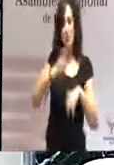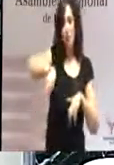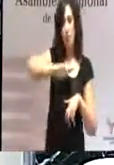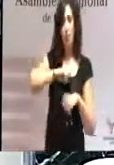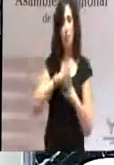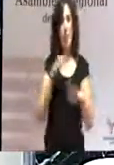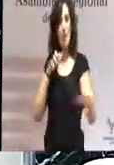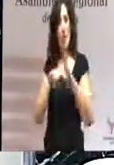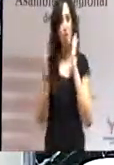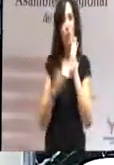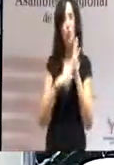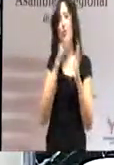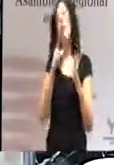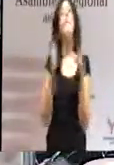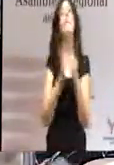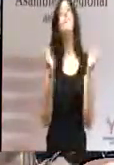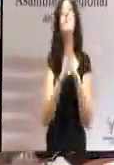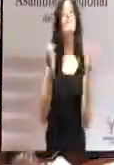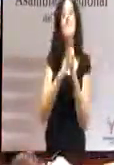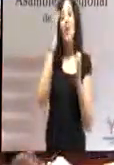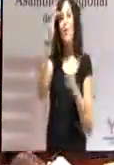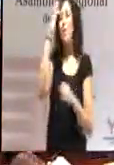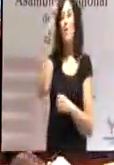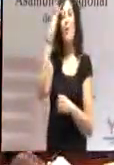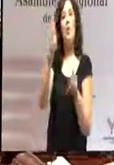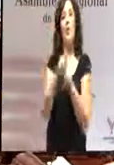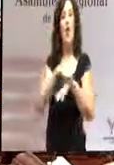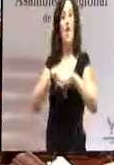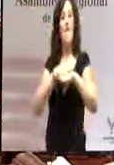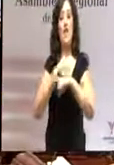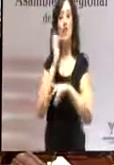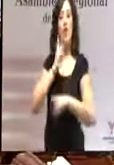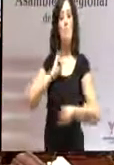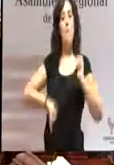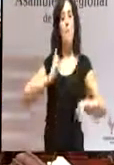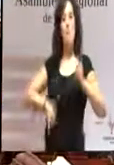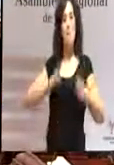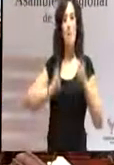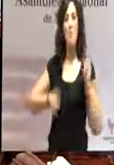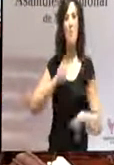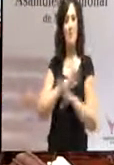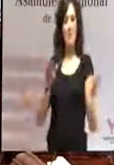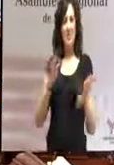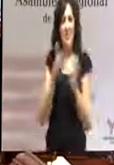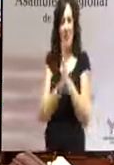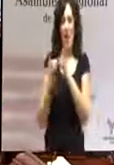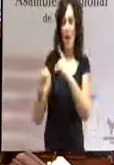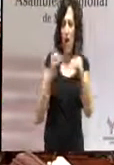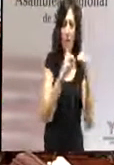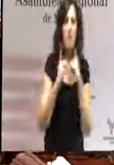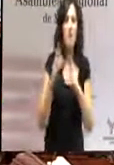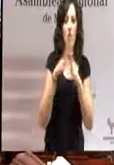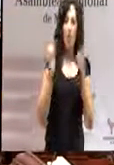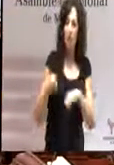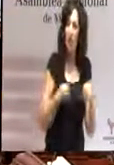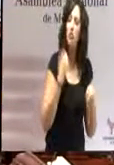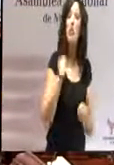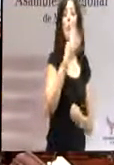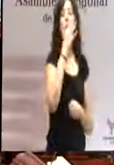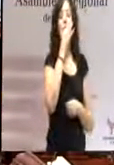mayoría absoluta, en pos de este anhelo de gobierno unidireccional y en pos de este anhelo de falta de consenso que tanto predica,